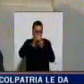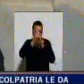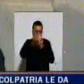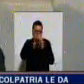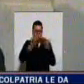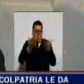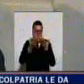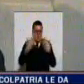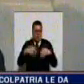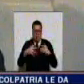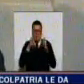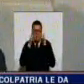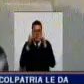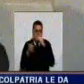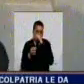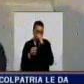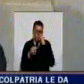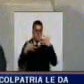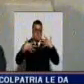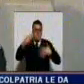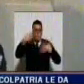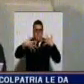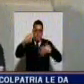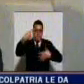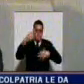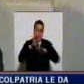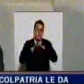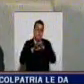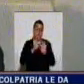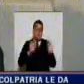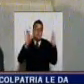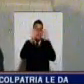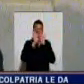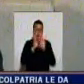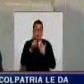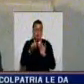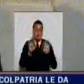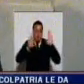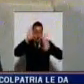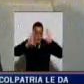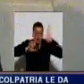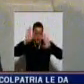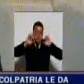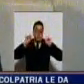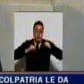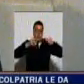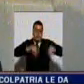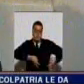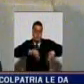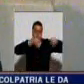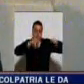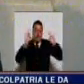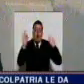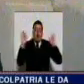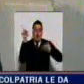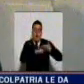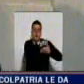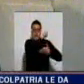mencionando. Indicio 11. Esta es muy importante. La subasta se podía aplazar o